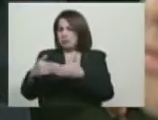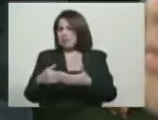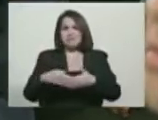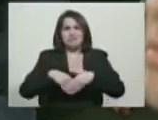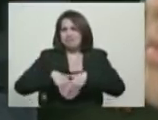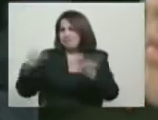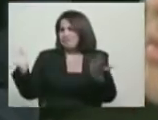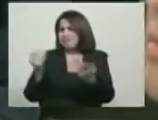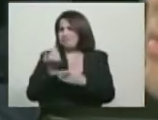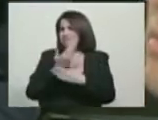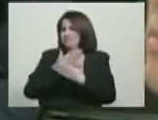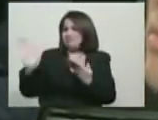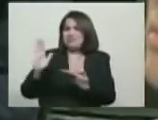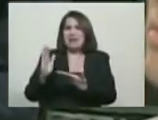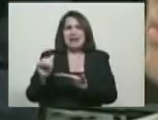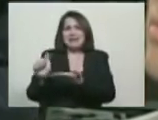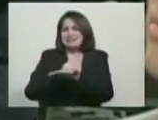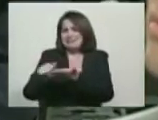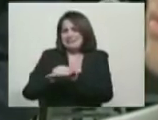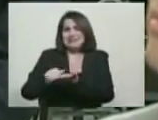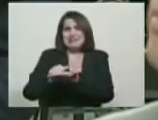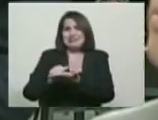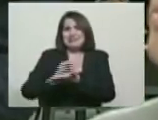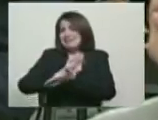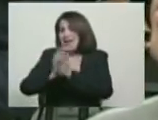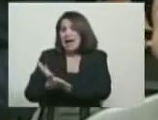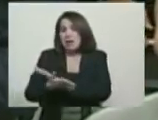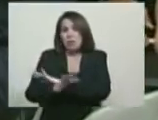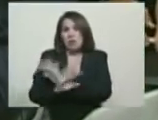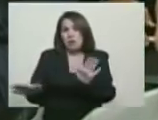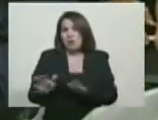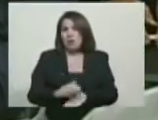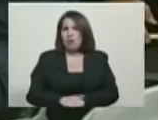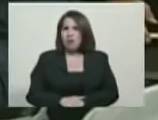ese tiempo se acabó. El tiempo de los imperios se acabó.